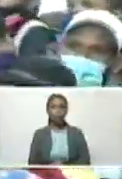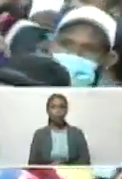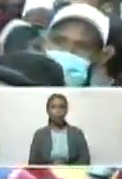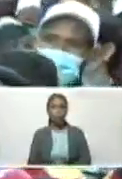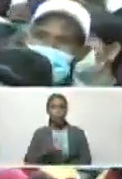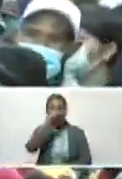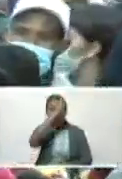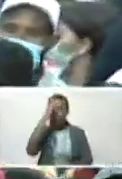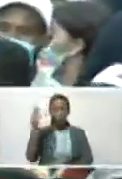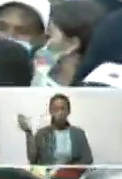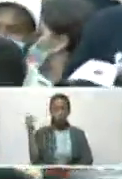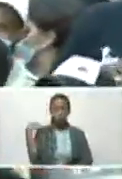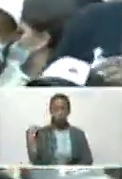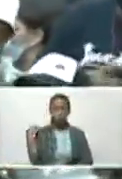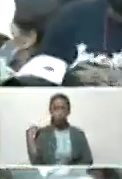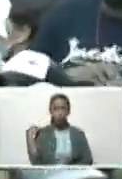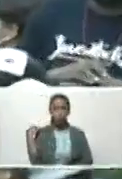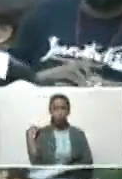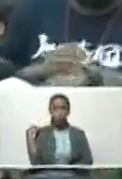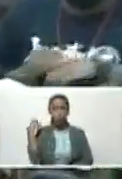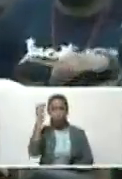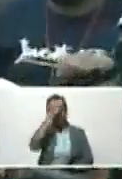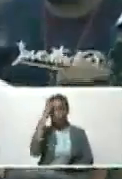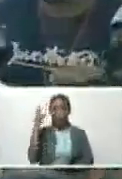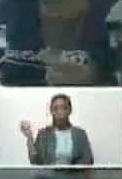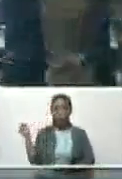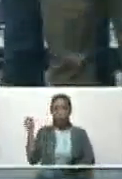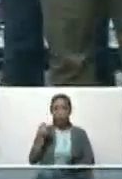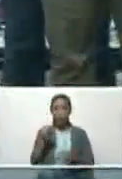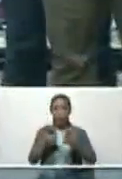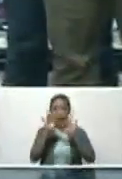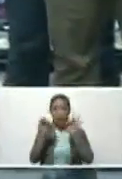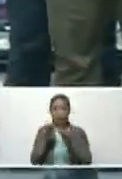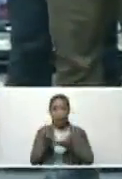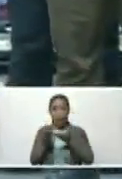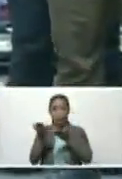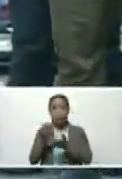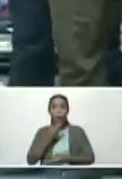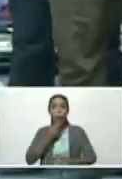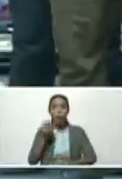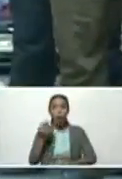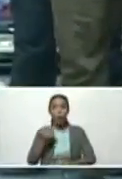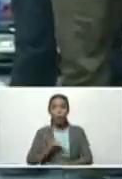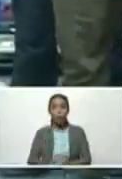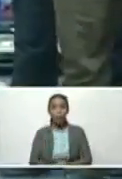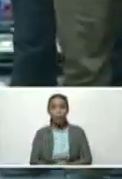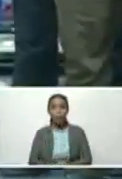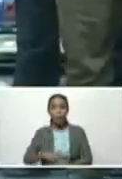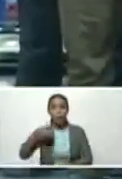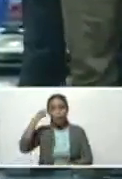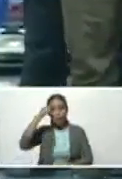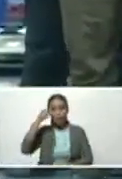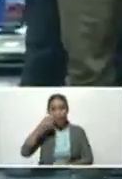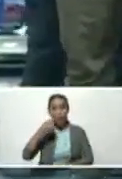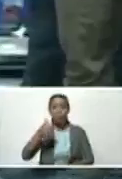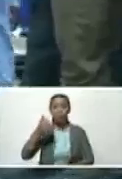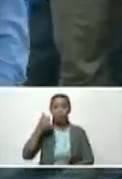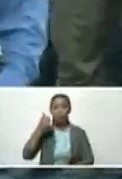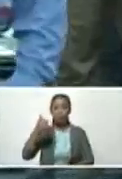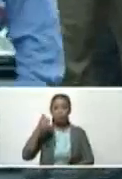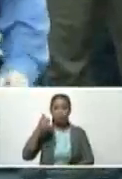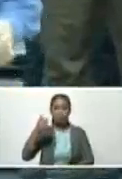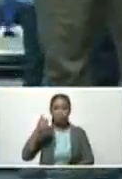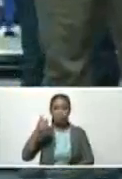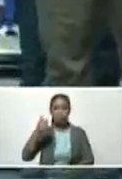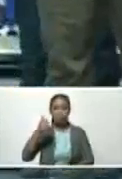Diosdado me dijo que tenía... Diosdado trajo como regalo a la juventud un video bien bueno